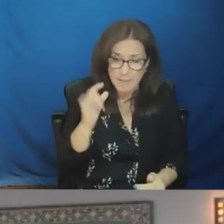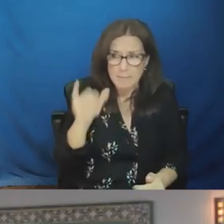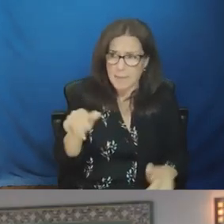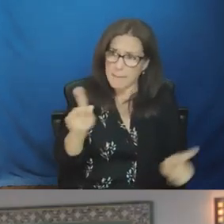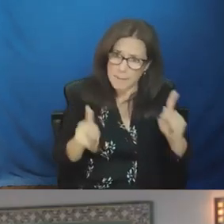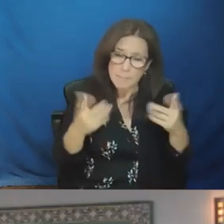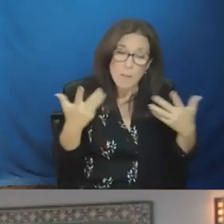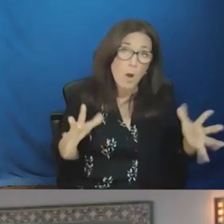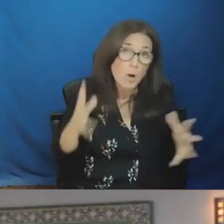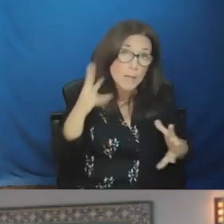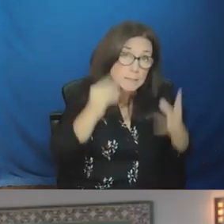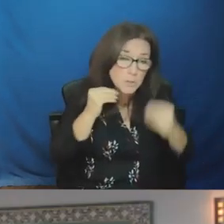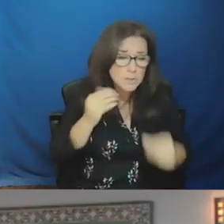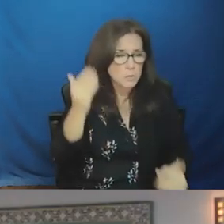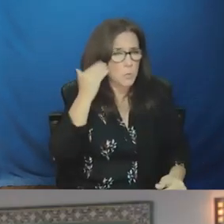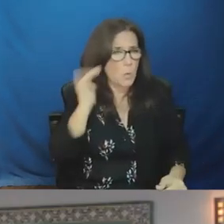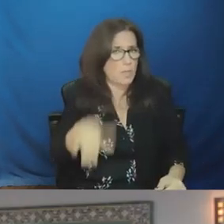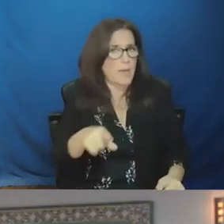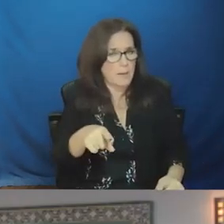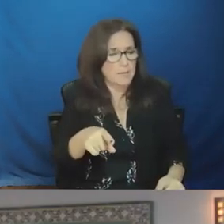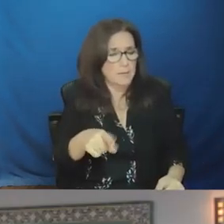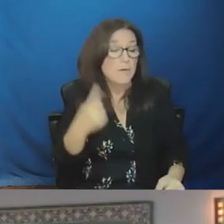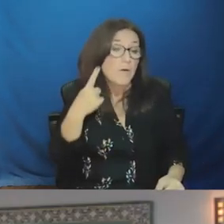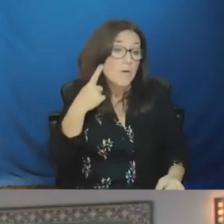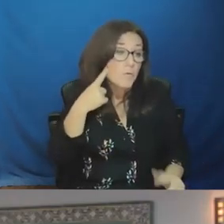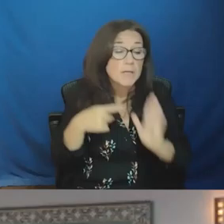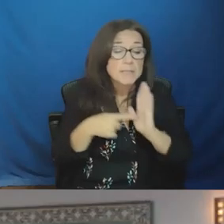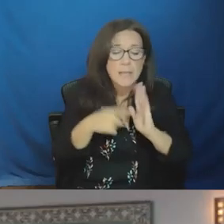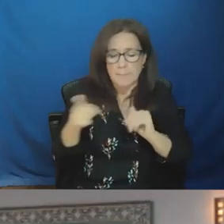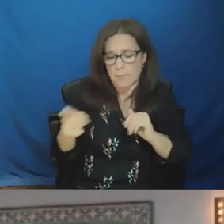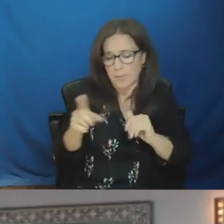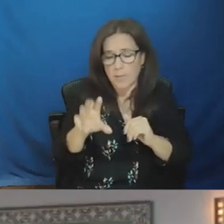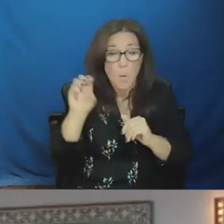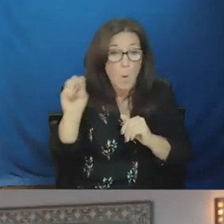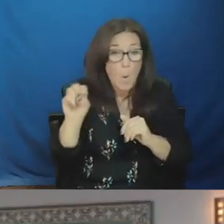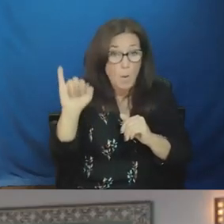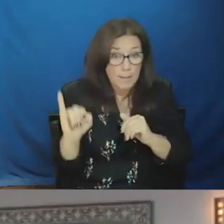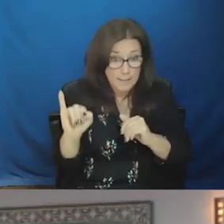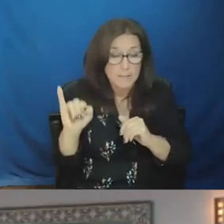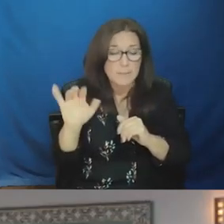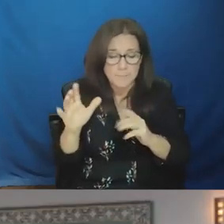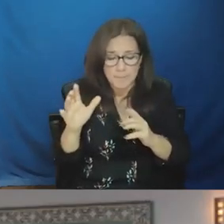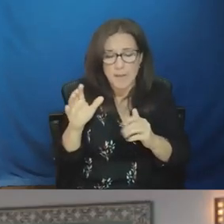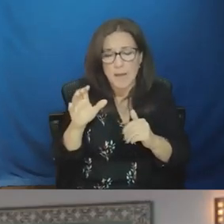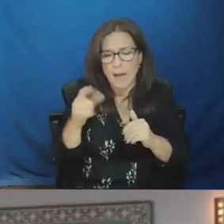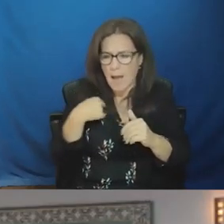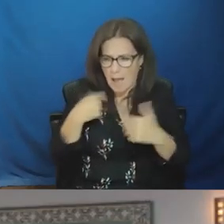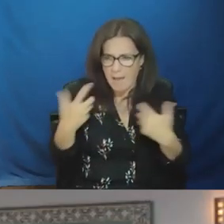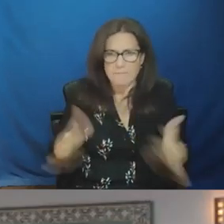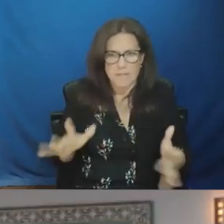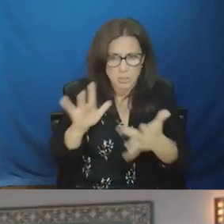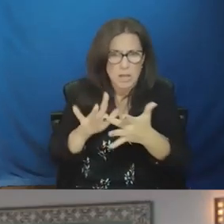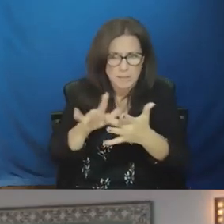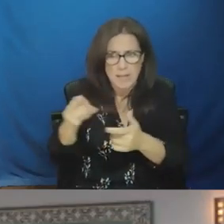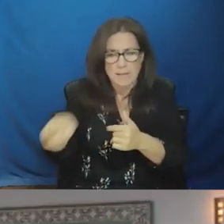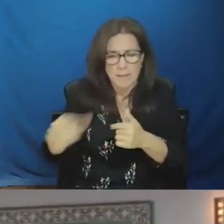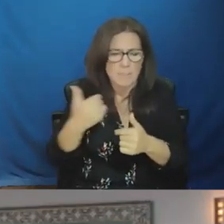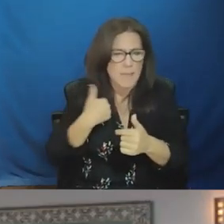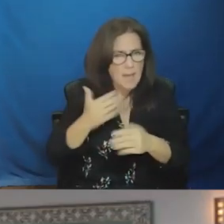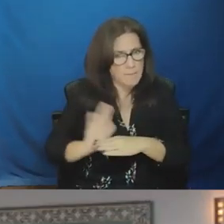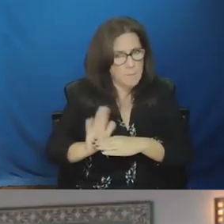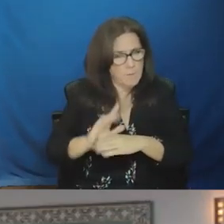se estén perdiendo algo y las personas que lo han vivido les pueden dar esa información y quiero mencionarles